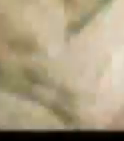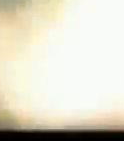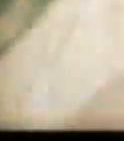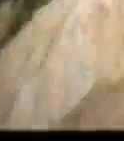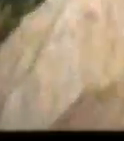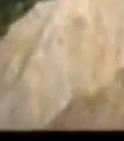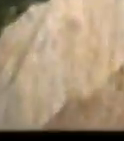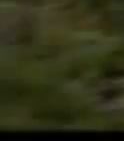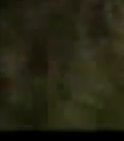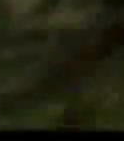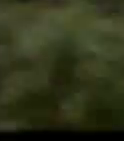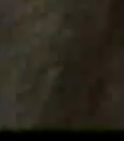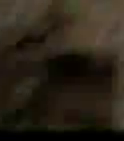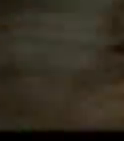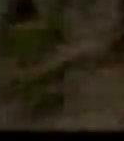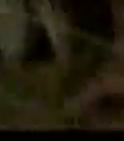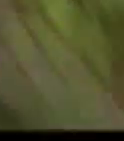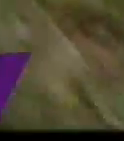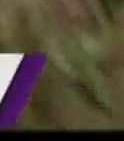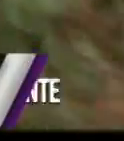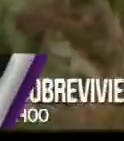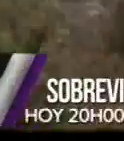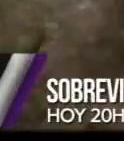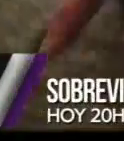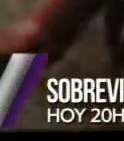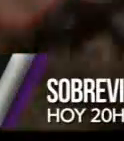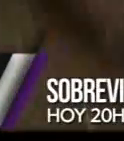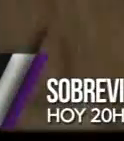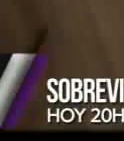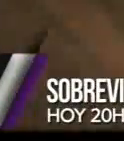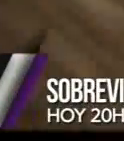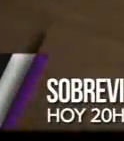Un paisaje dominado por miles de kilómetros de densos bosques.